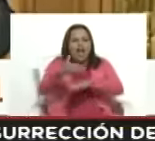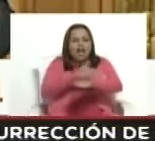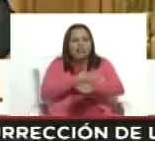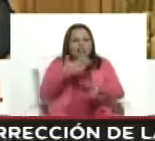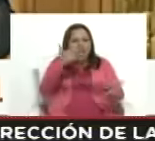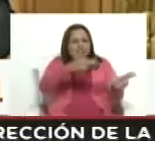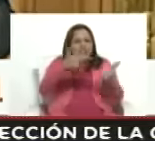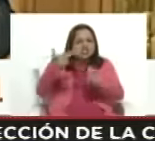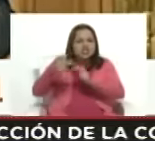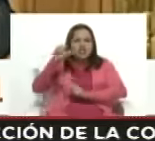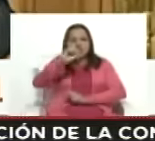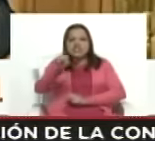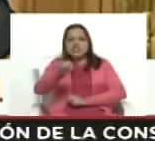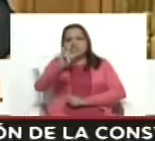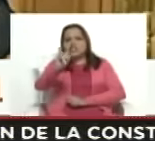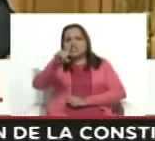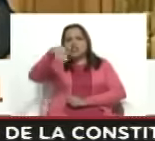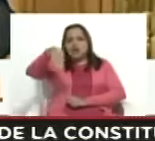Simonovic.